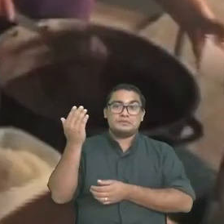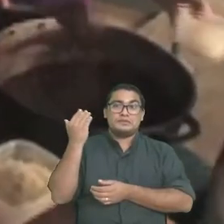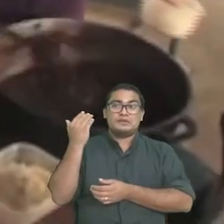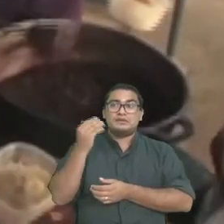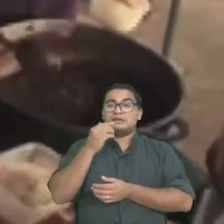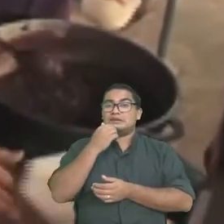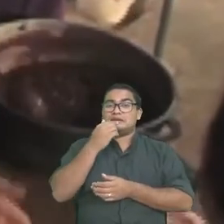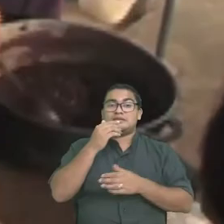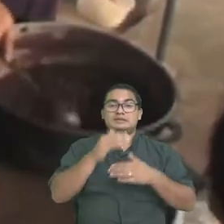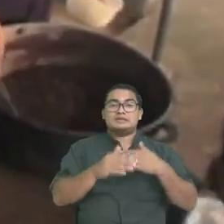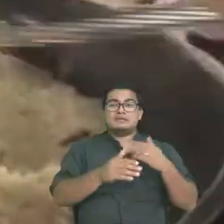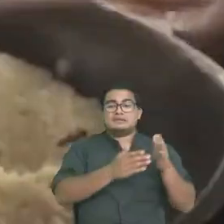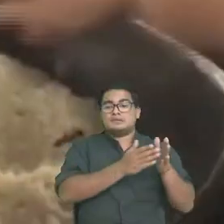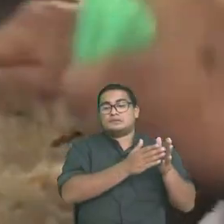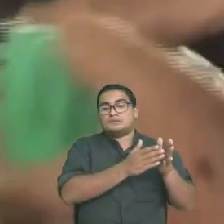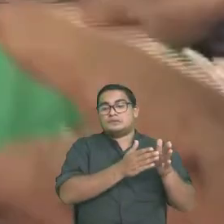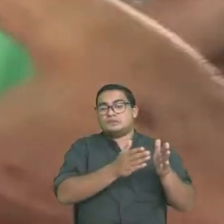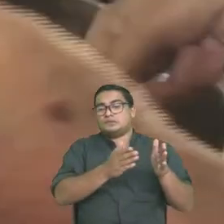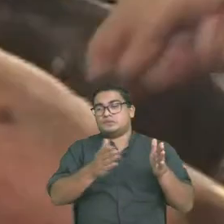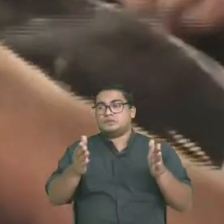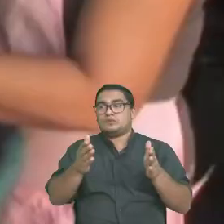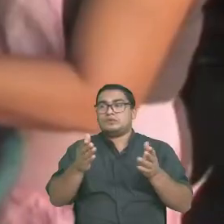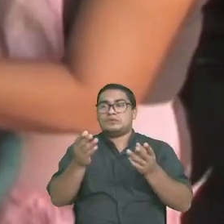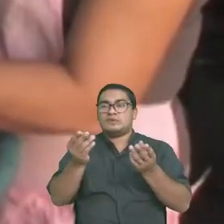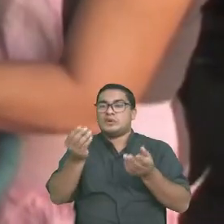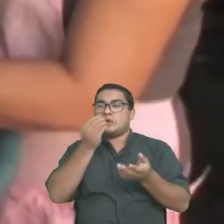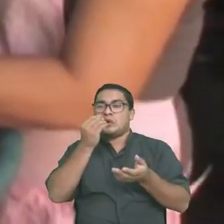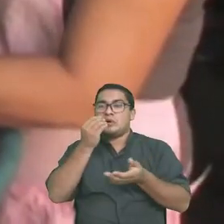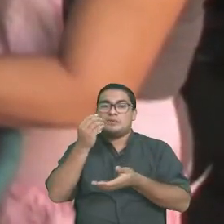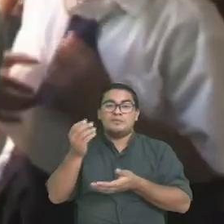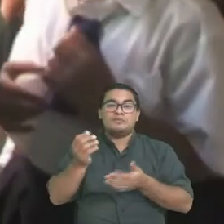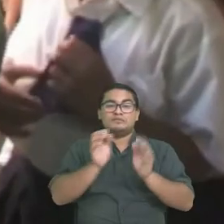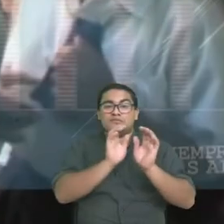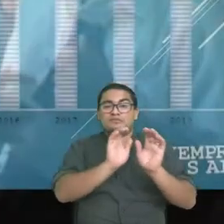de los momentos, nosotros llegamos a canalizar para la merienda escolar